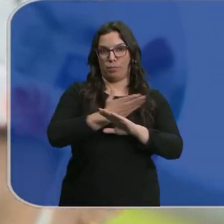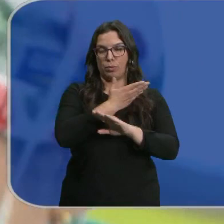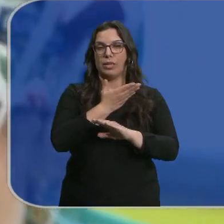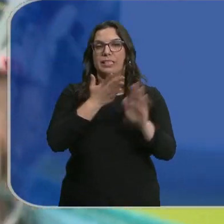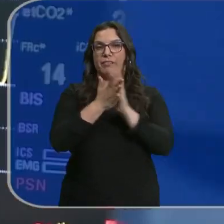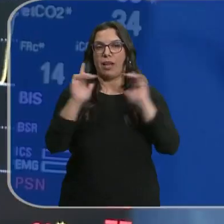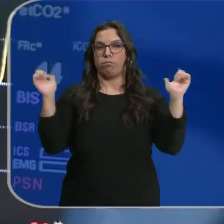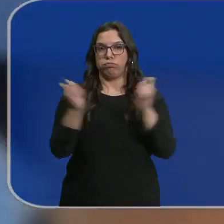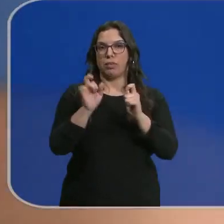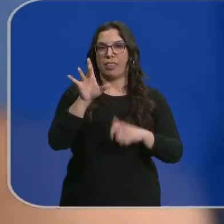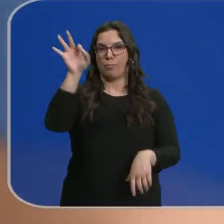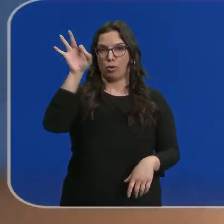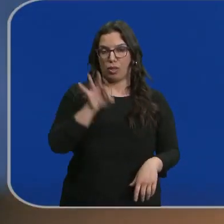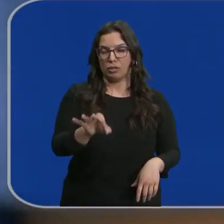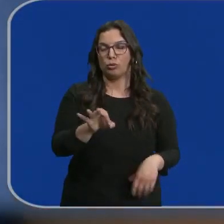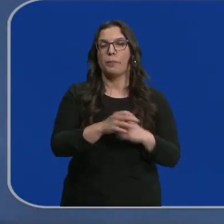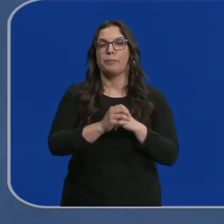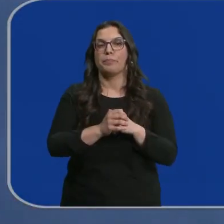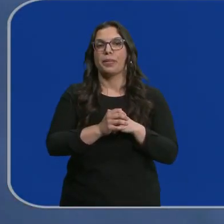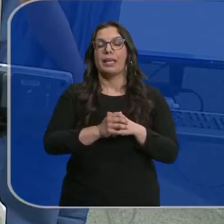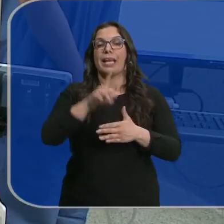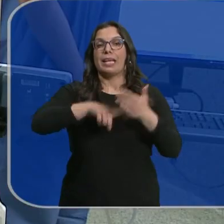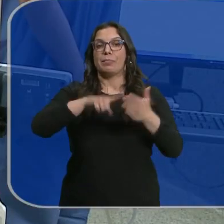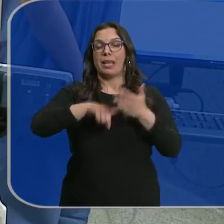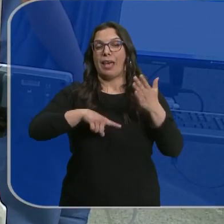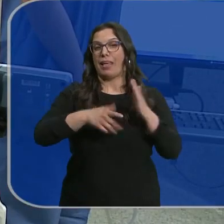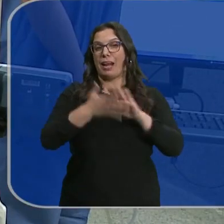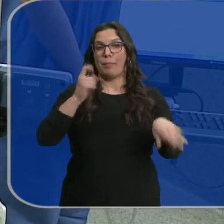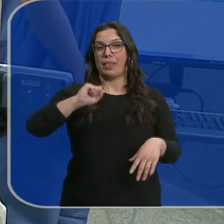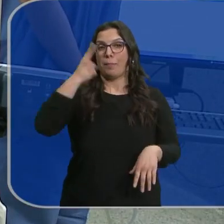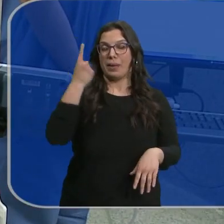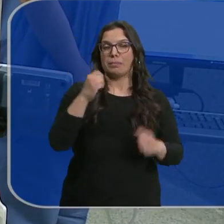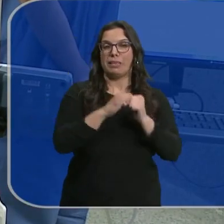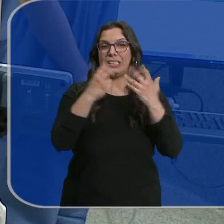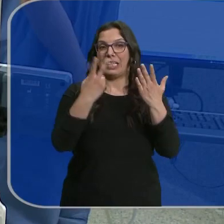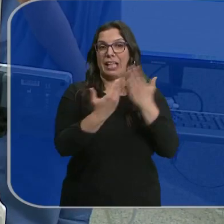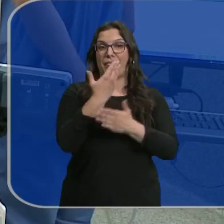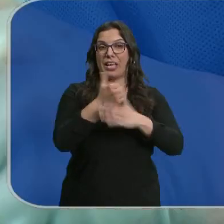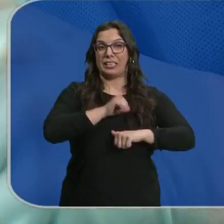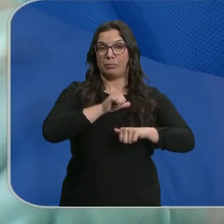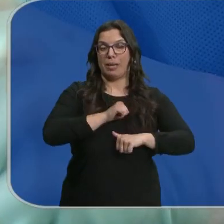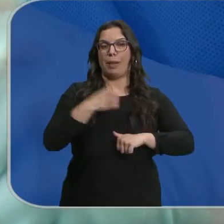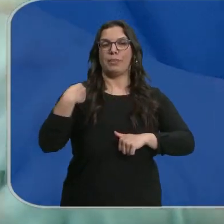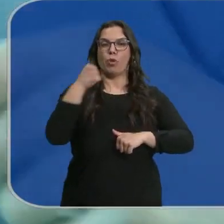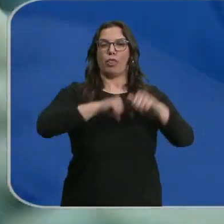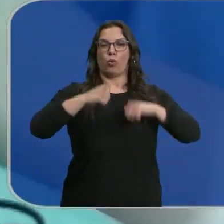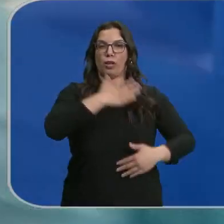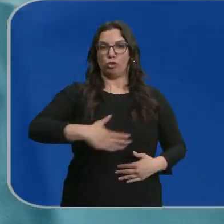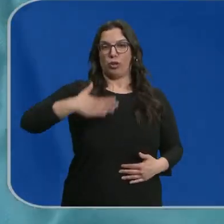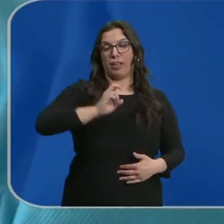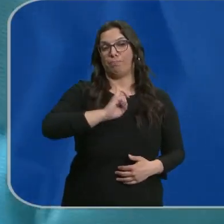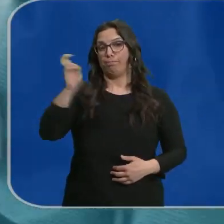15%. Por especialidades, la que tiene menor demora es cirugía torácica con 27 días de espera. La otra cara de la moneda,